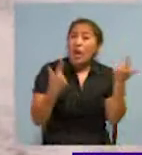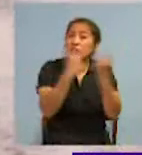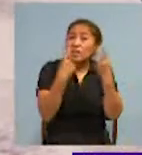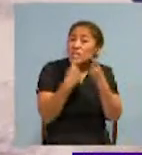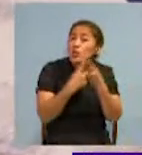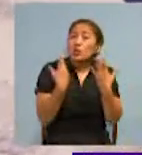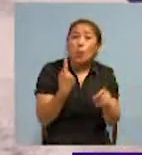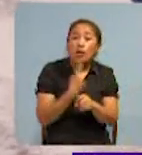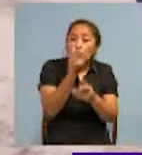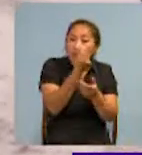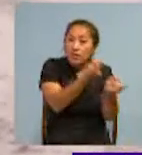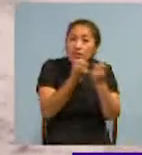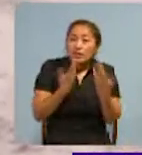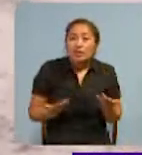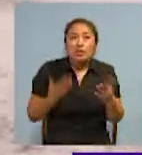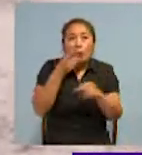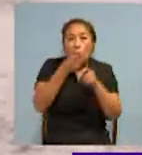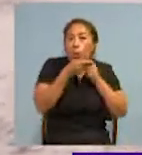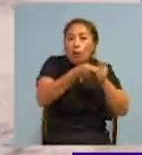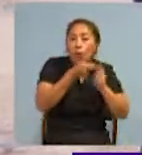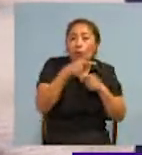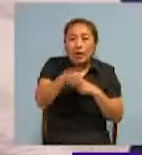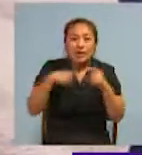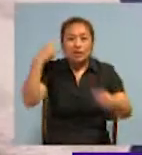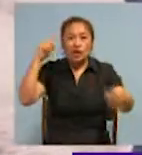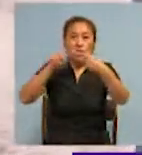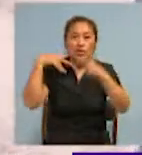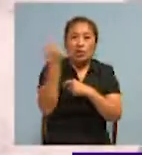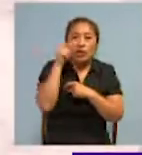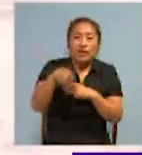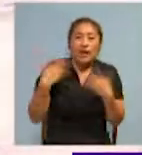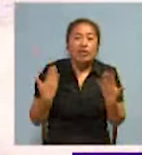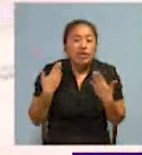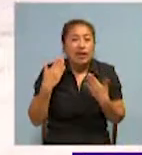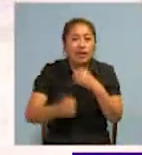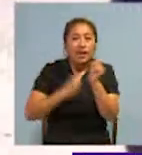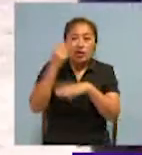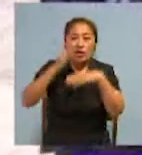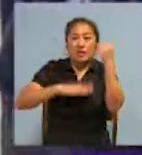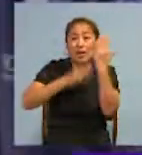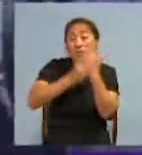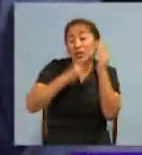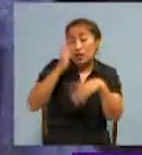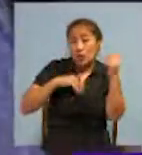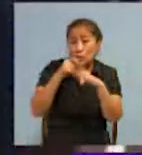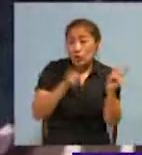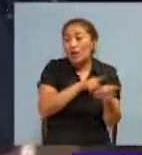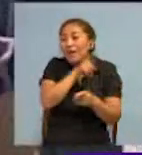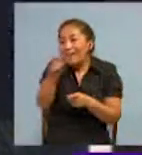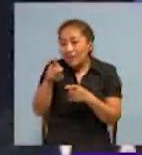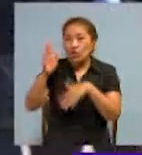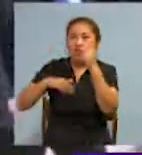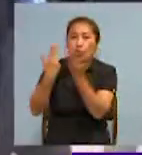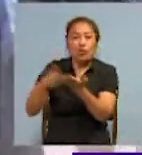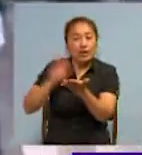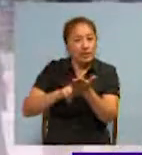la reconstrucción del pueblo así que yo creo que uno de los grandes logros de esta gestión por lo menos del ministerio de infraestructuras la reconstrucción de volcando